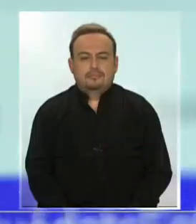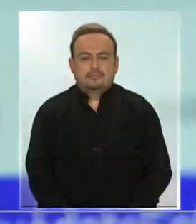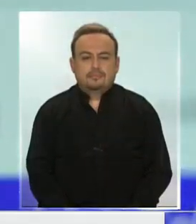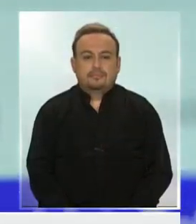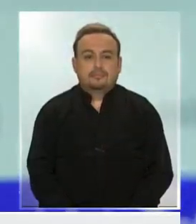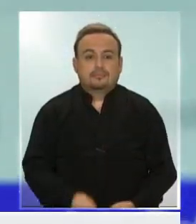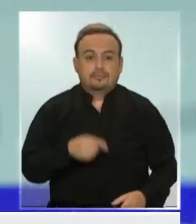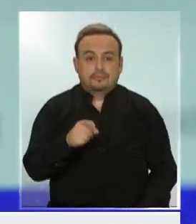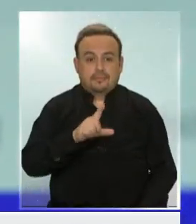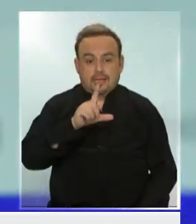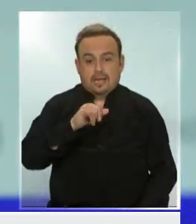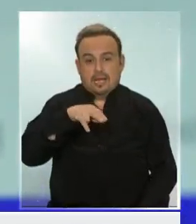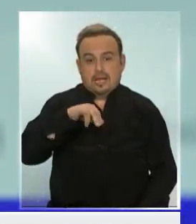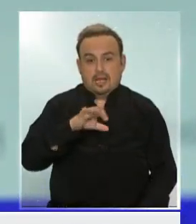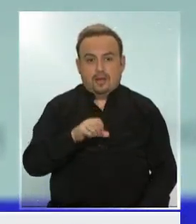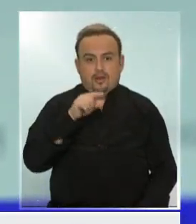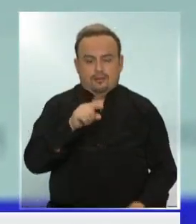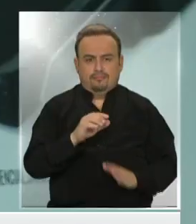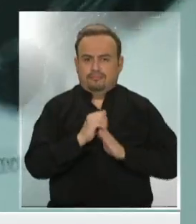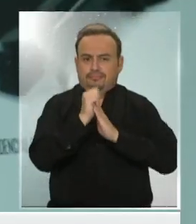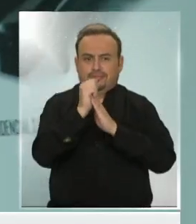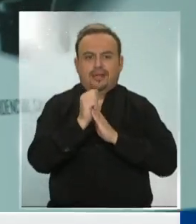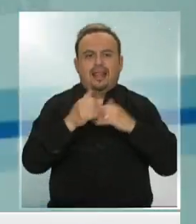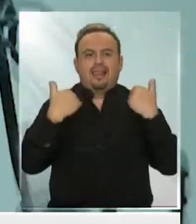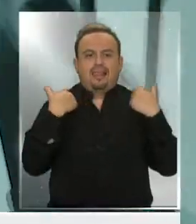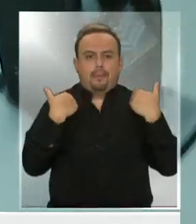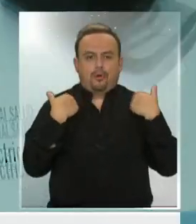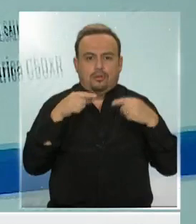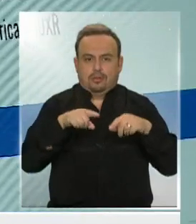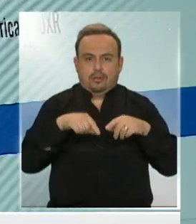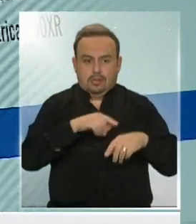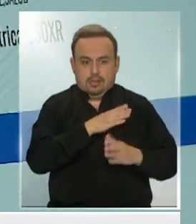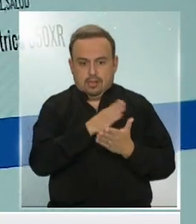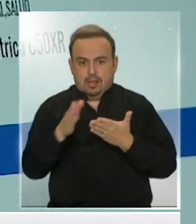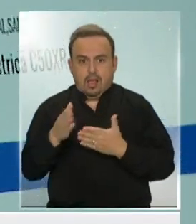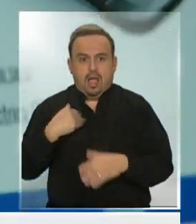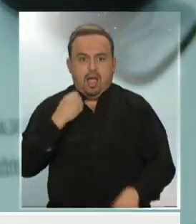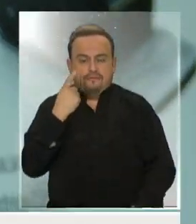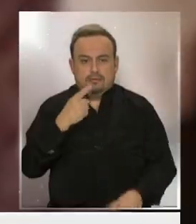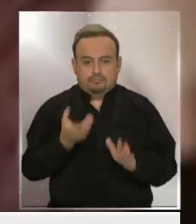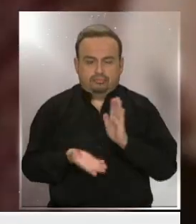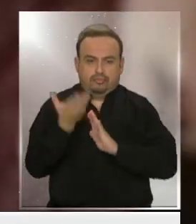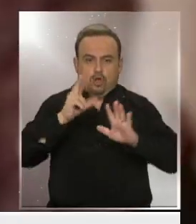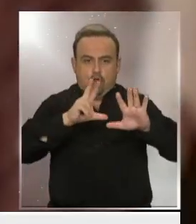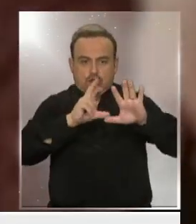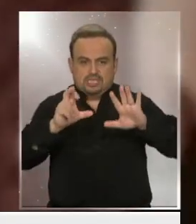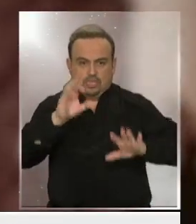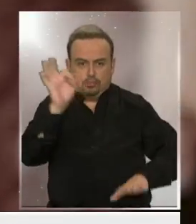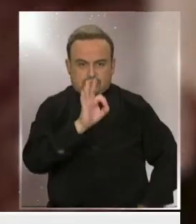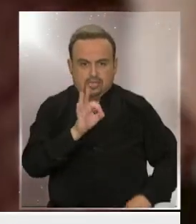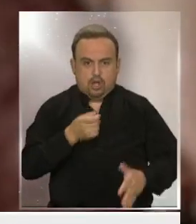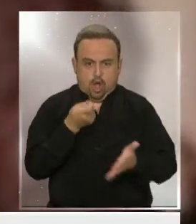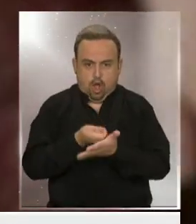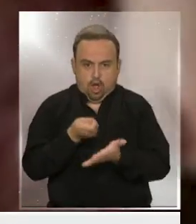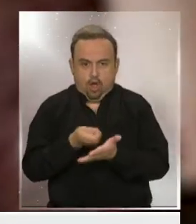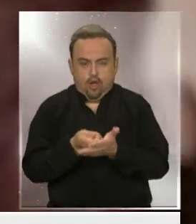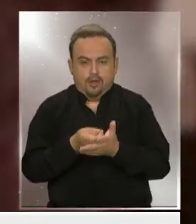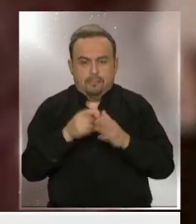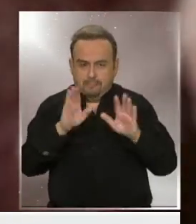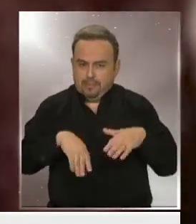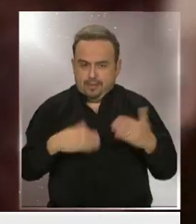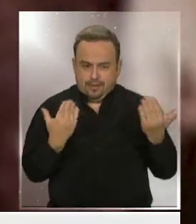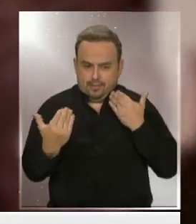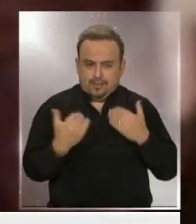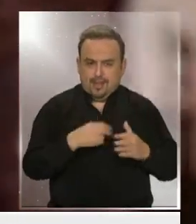En línea, el ranking lo lidera la categoría de deportes, que en lo que va de abril creció un 800% respecto a igual periodo